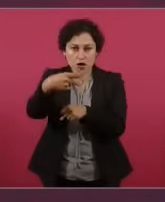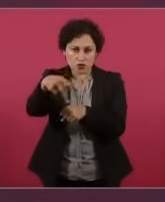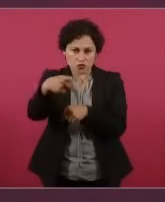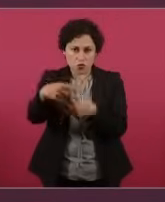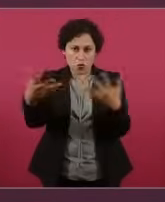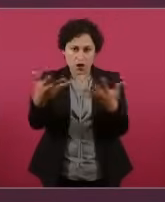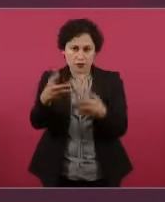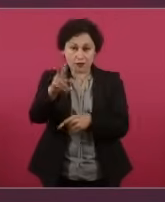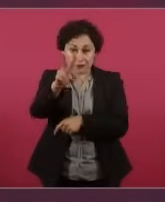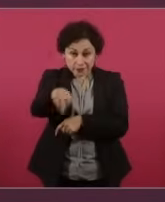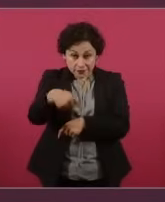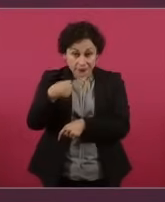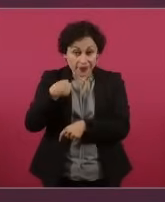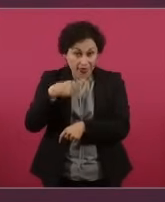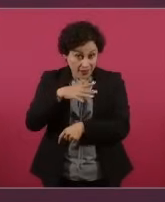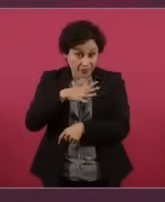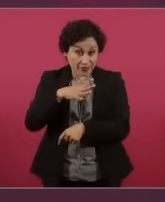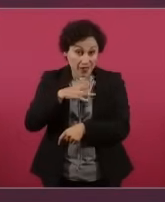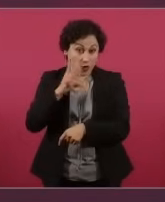lo puedo probar.